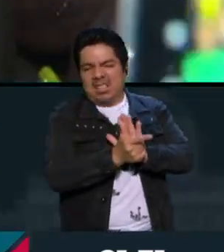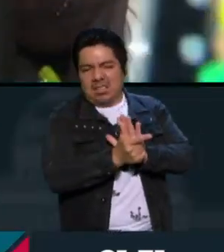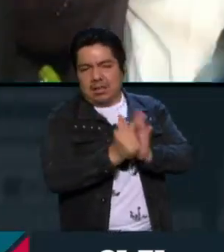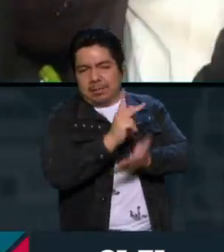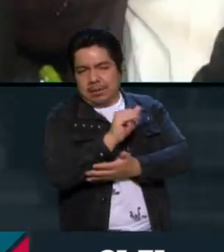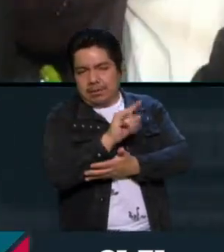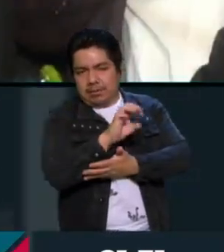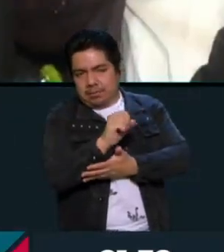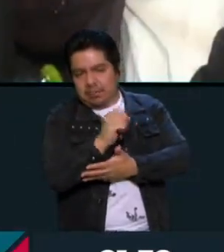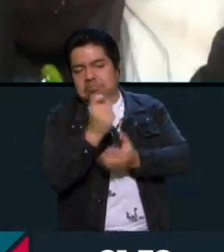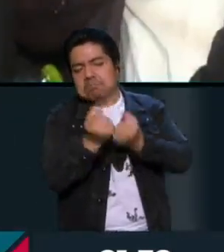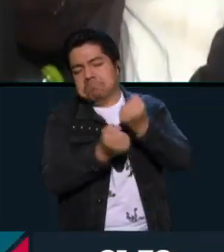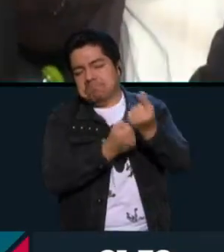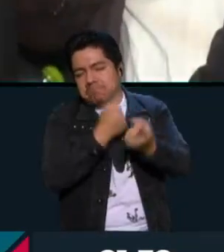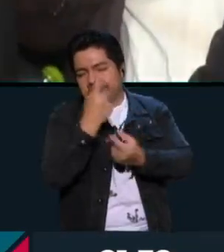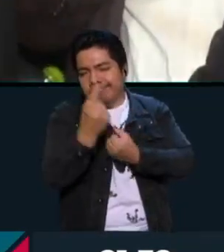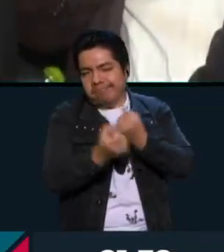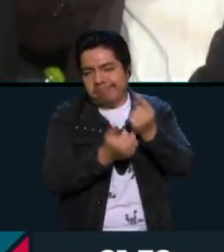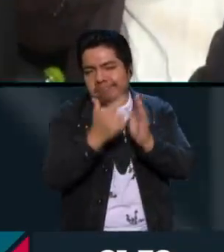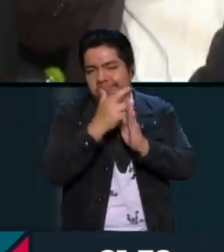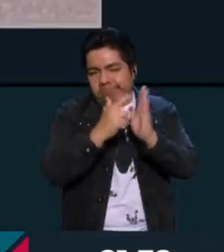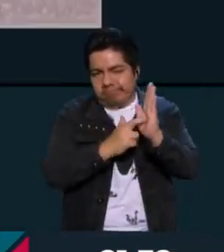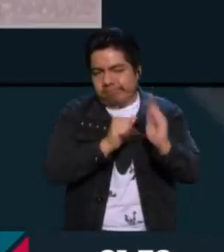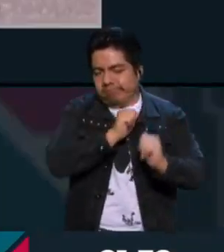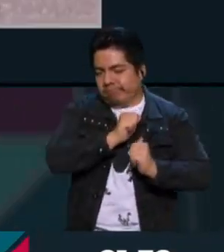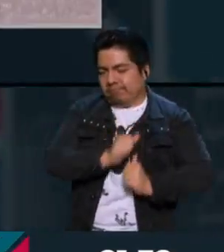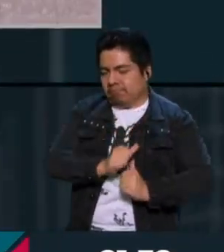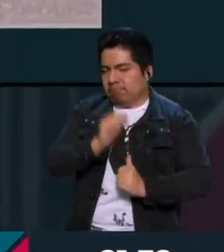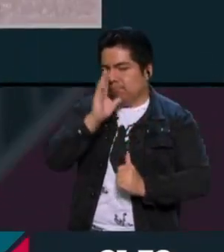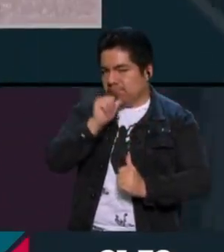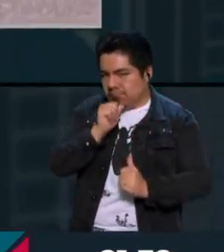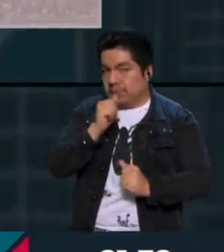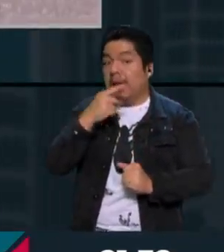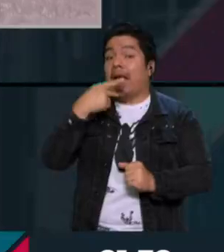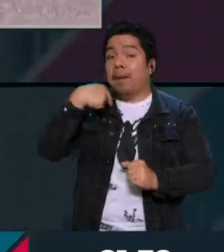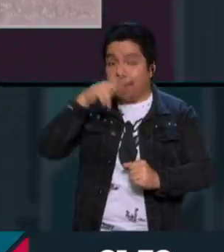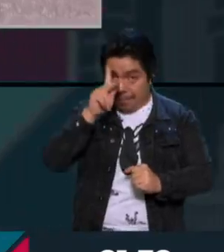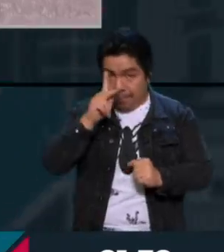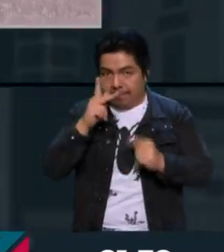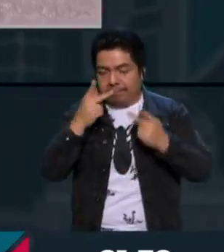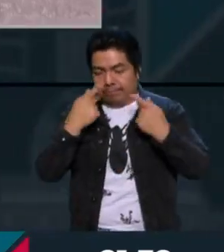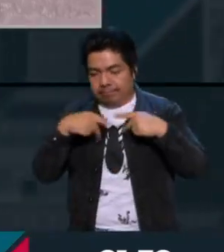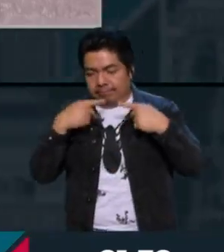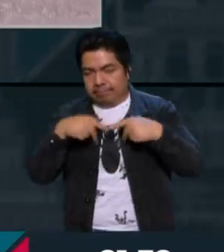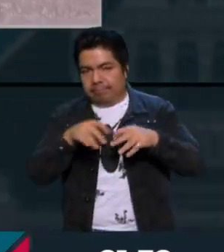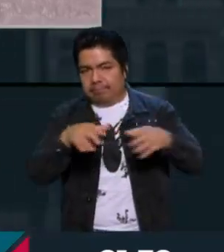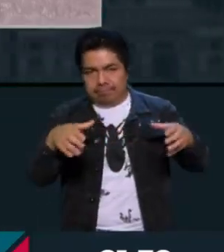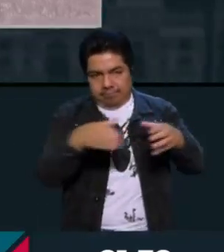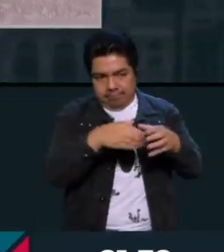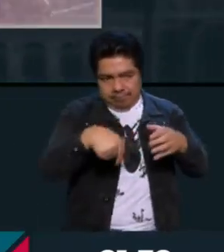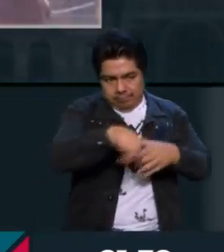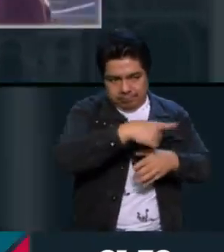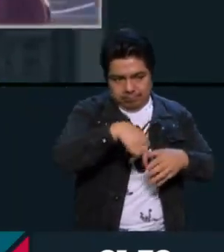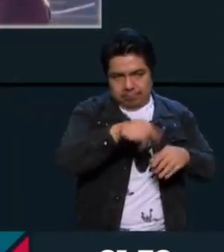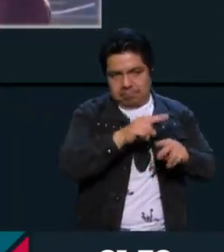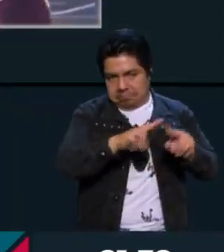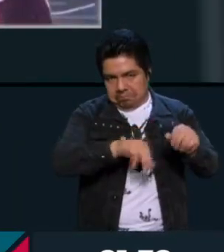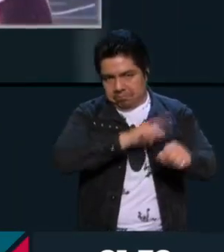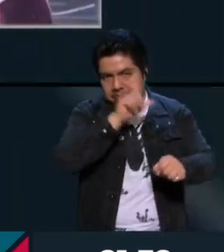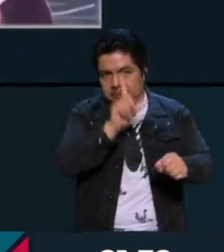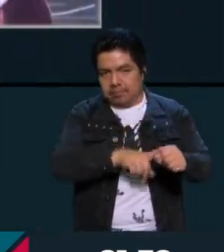ciertas restricciones a las autoridades, sin embargo, para las personas que no somos autoridad, somos